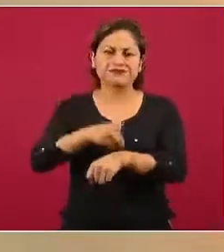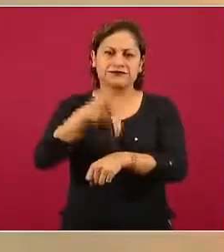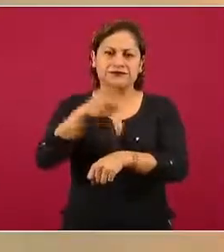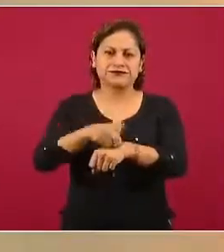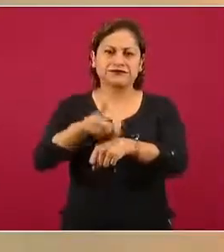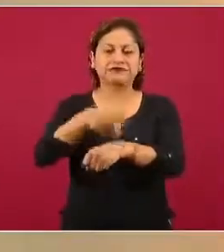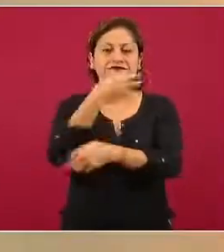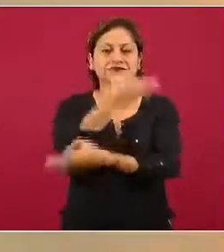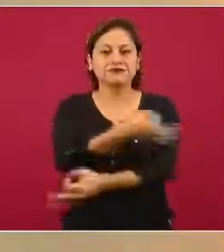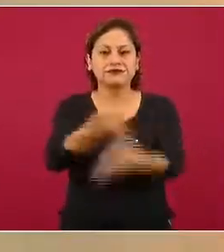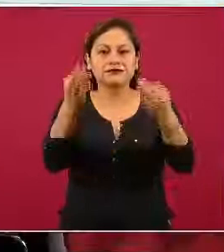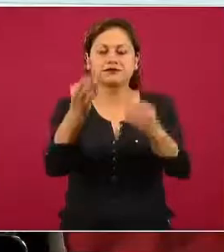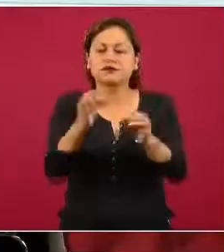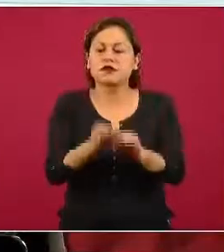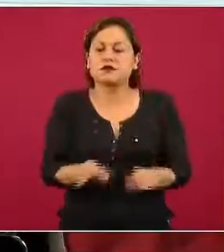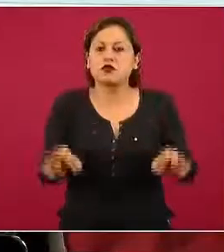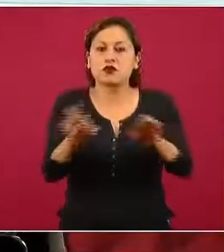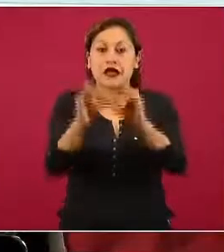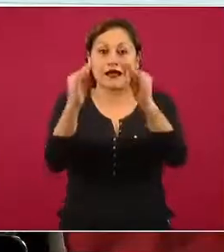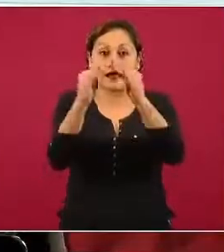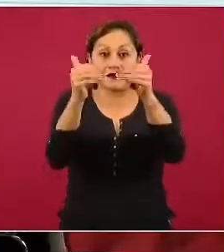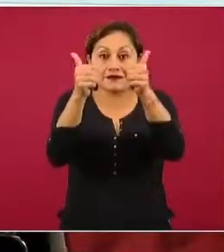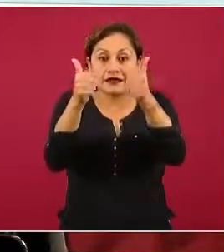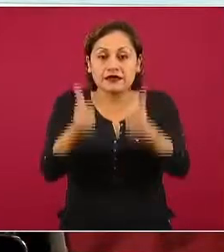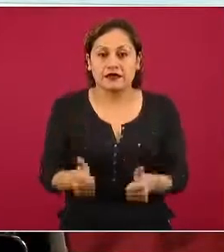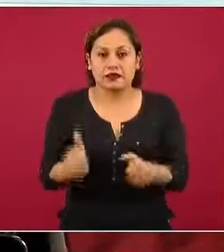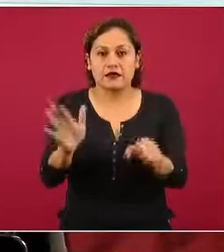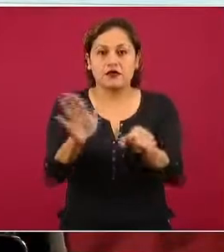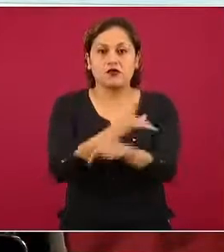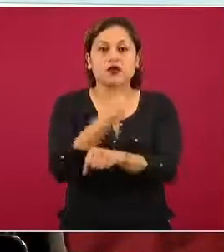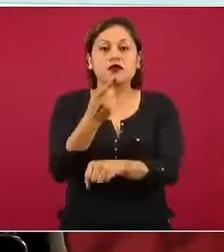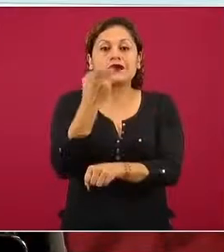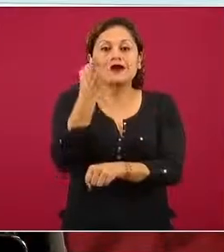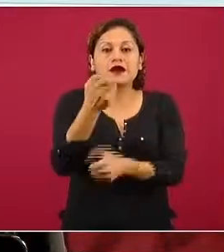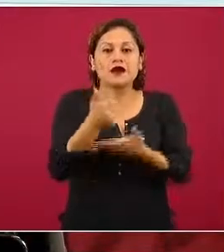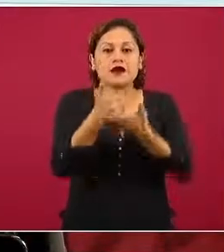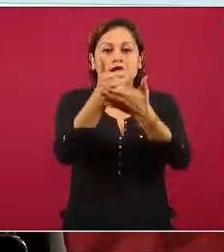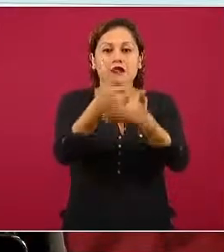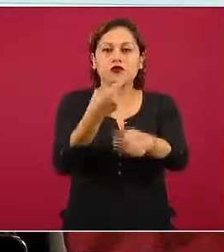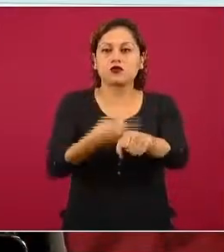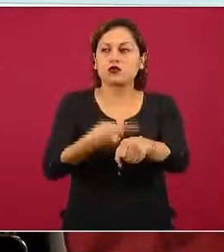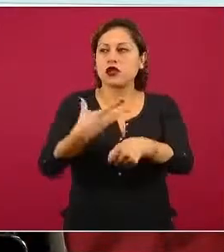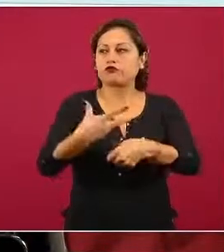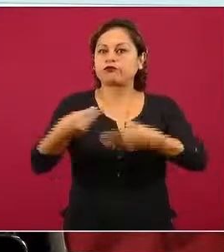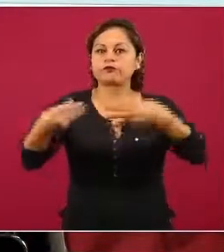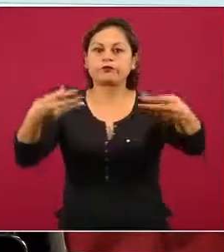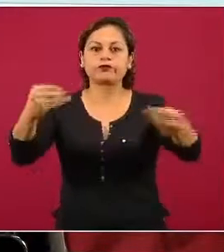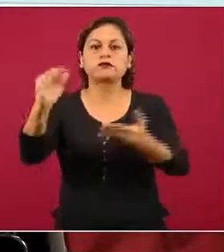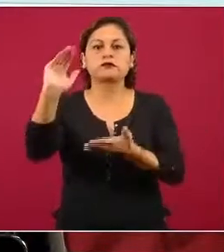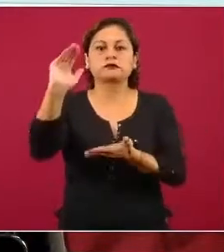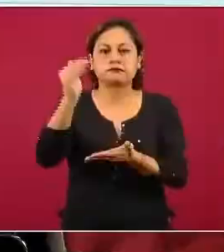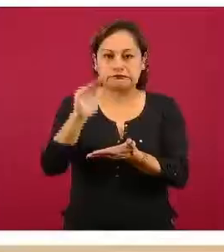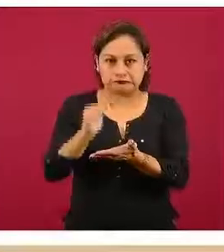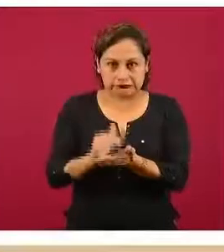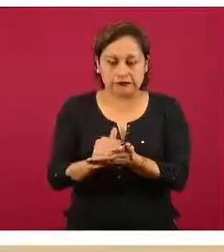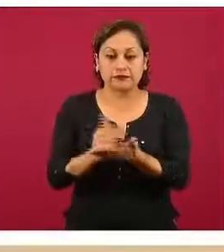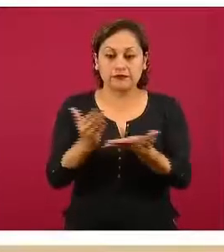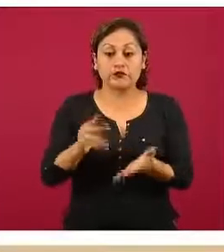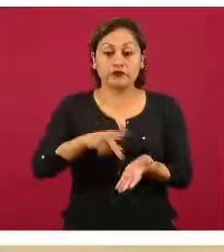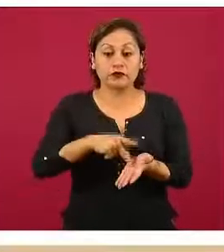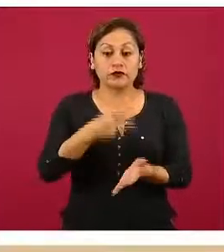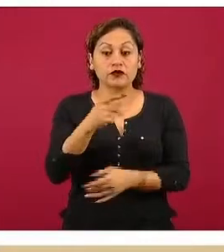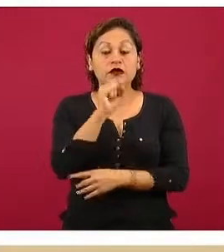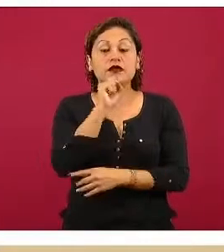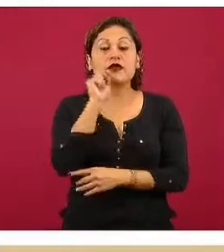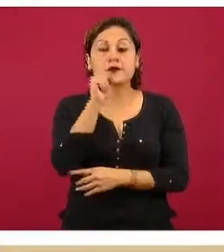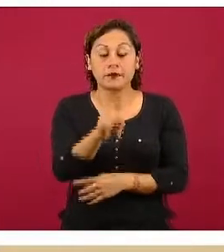quedarse en casa para disminuir la transmisión de los contagios, además de nuevamente recordar las medidas que todas